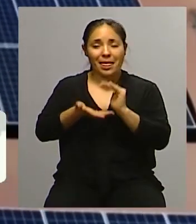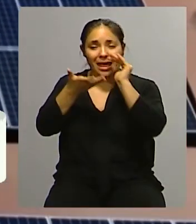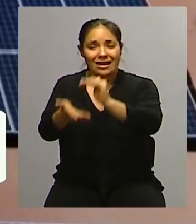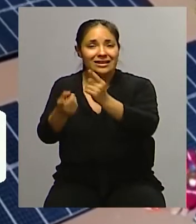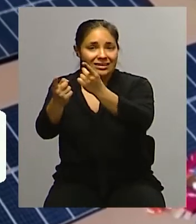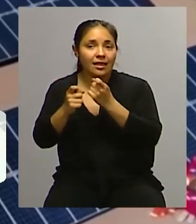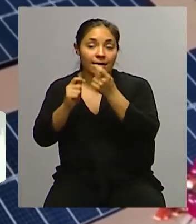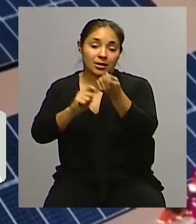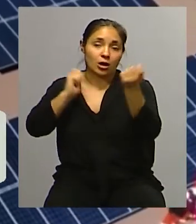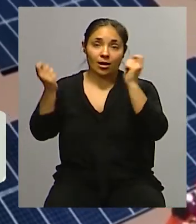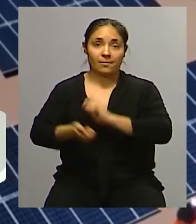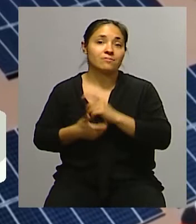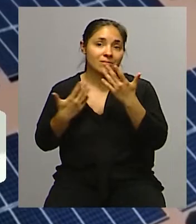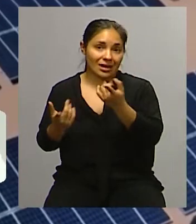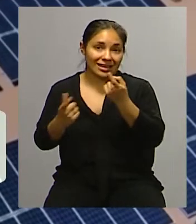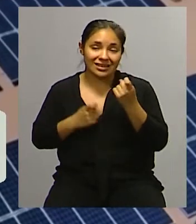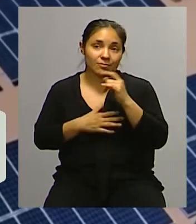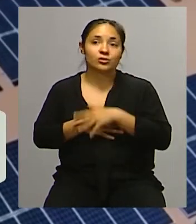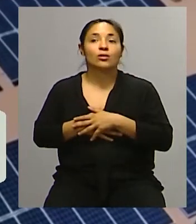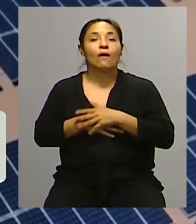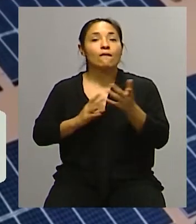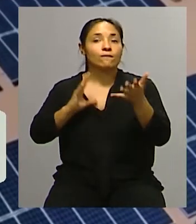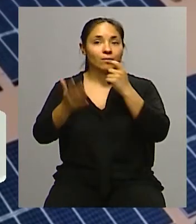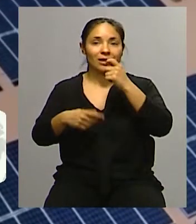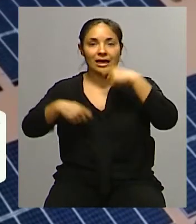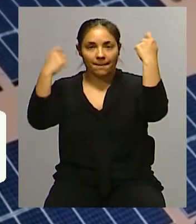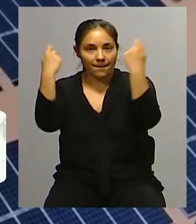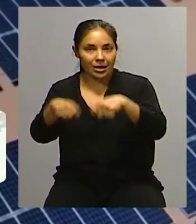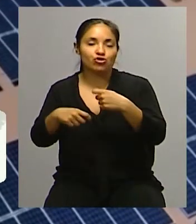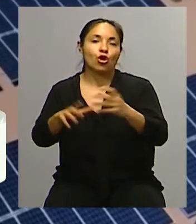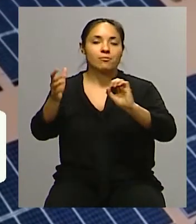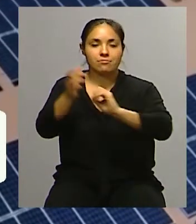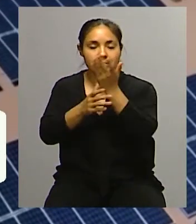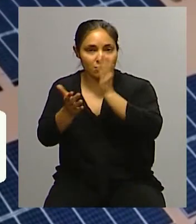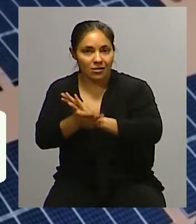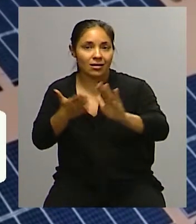poder reconvertir. O sea, no hay camino sin inversión, sin innovación, sin